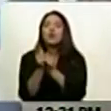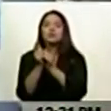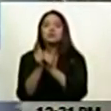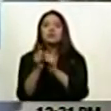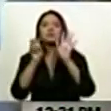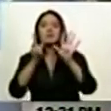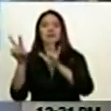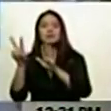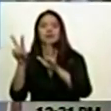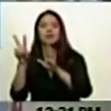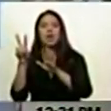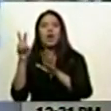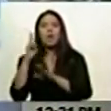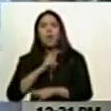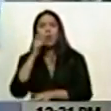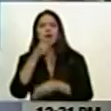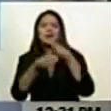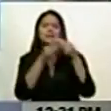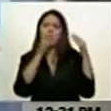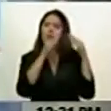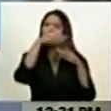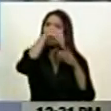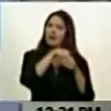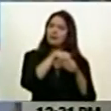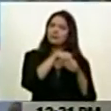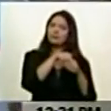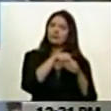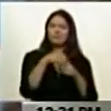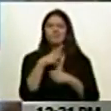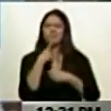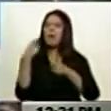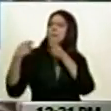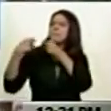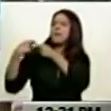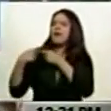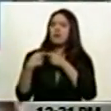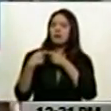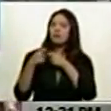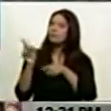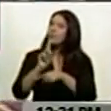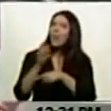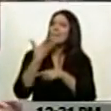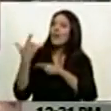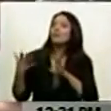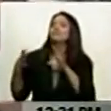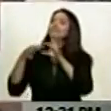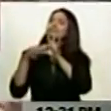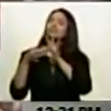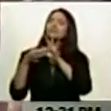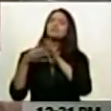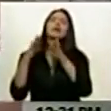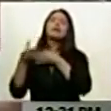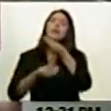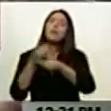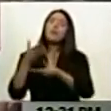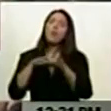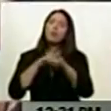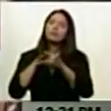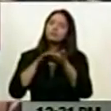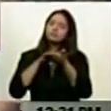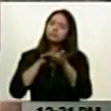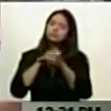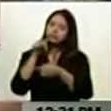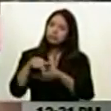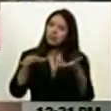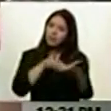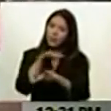bolívares. ¿Qué es lo que haríamos en la casa? No nos pondríamos a pelear entre nosotros. Nos uniríamos y diríamos, ¿qué podemos hacer para